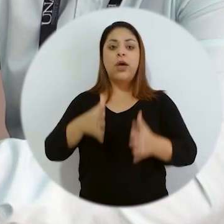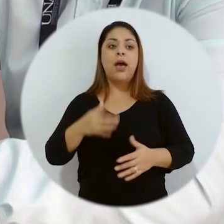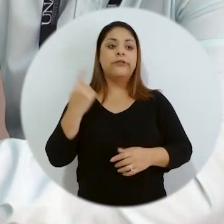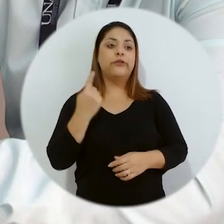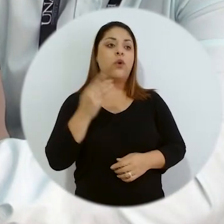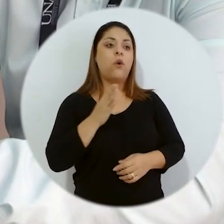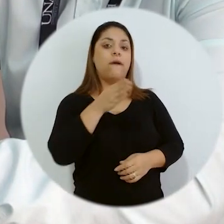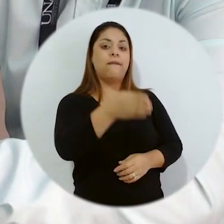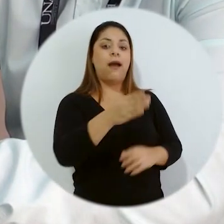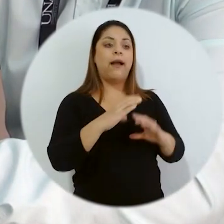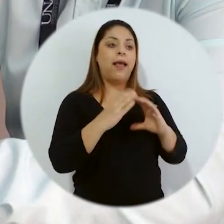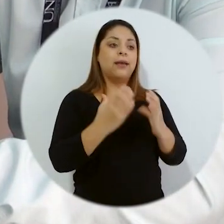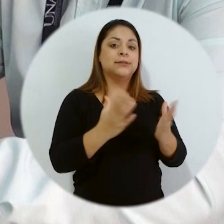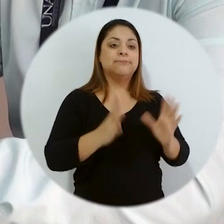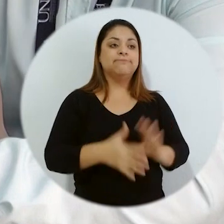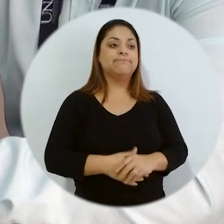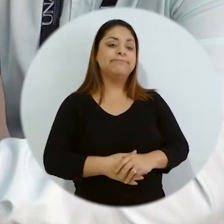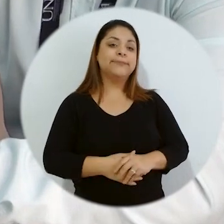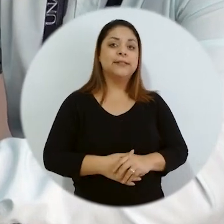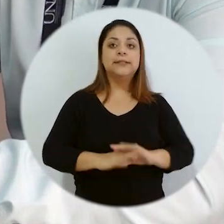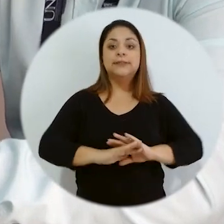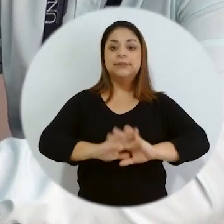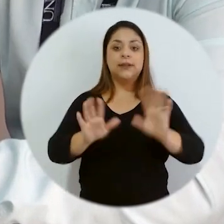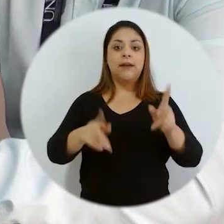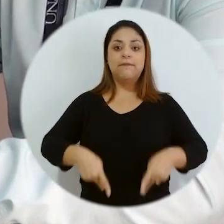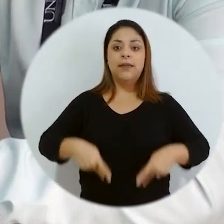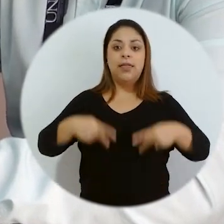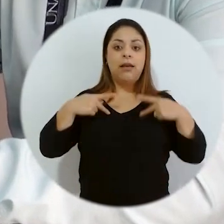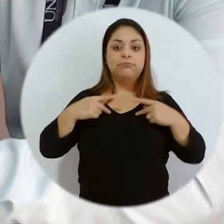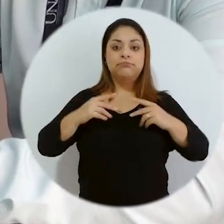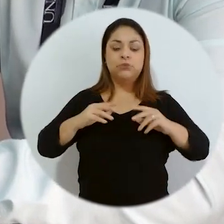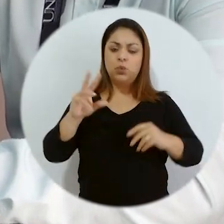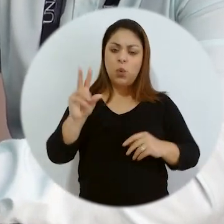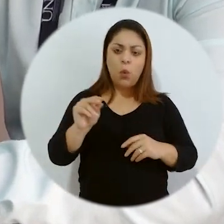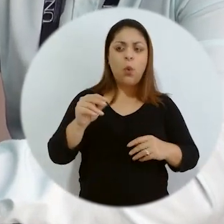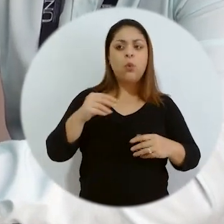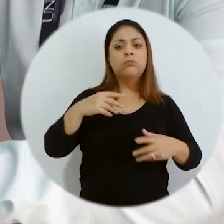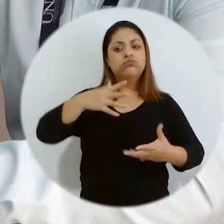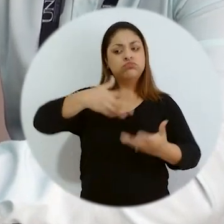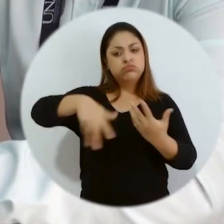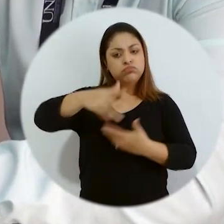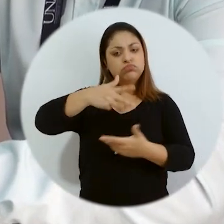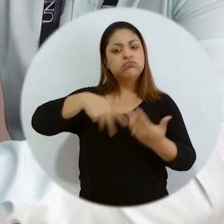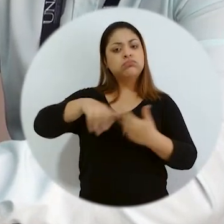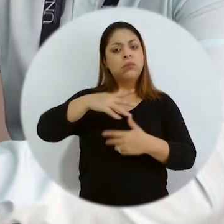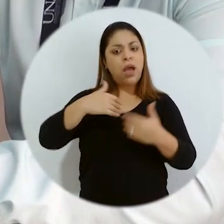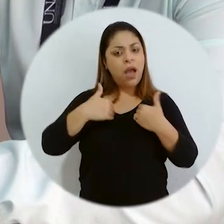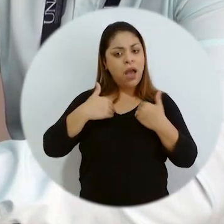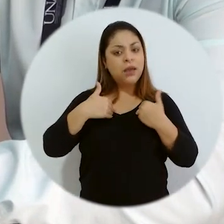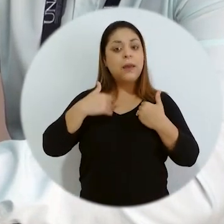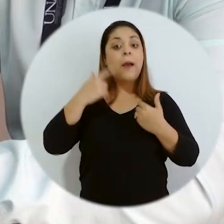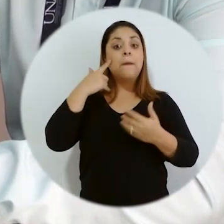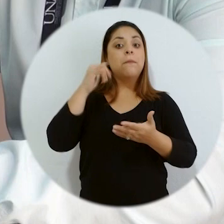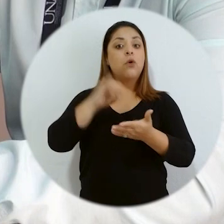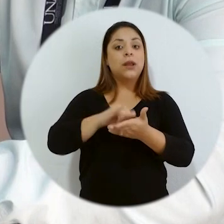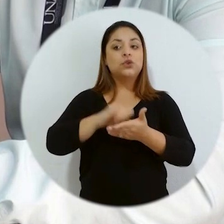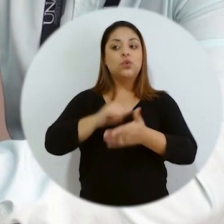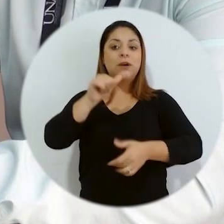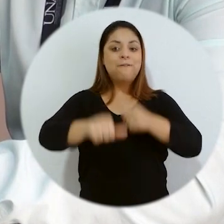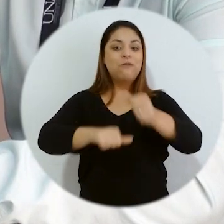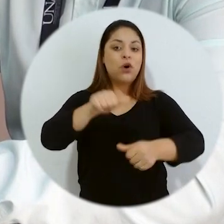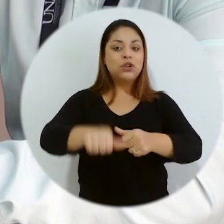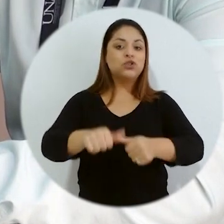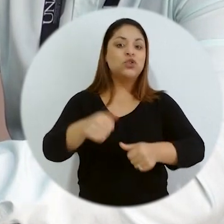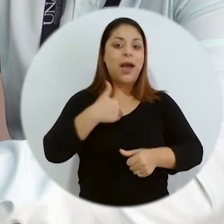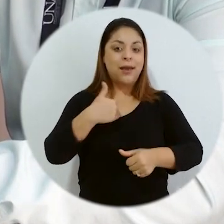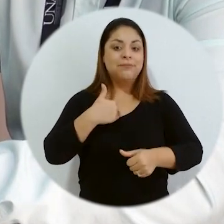estudiante solo viene a clases, ¿verdad? A ser formado profesionalmente. Sí. Entonces se ha hecho también esfuerzos, ¿verdad?, para que otras instancias se involucren